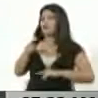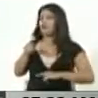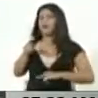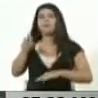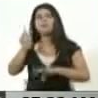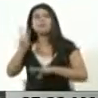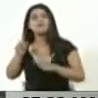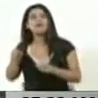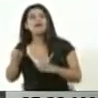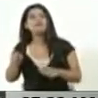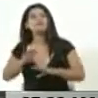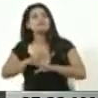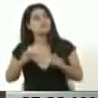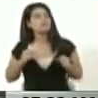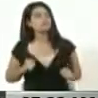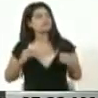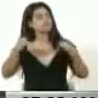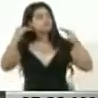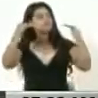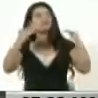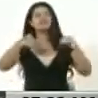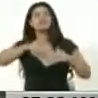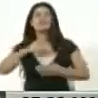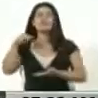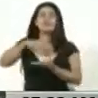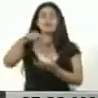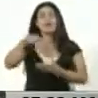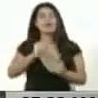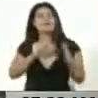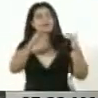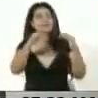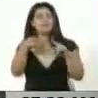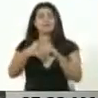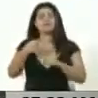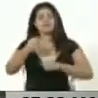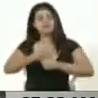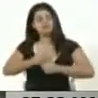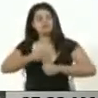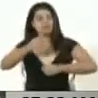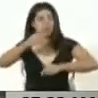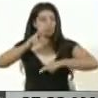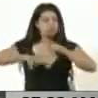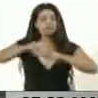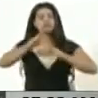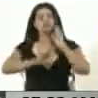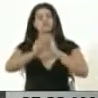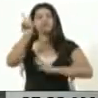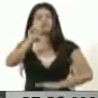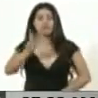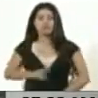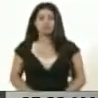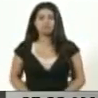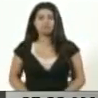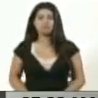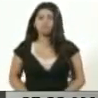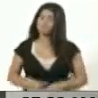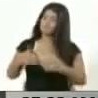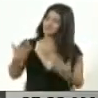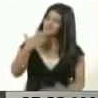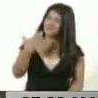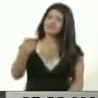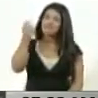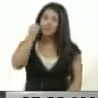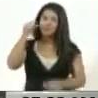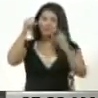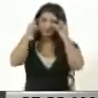hoy lleno de esperanza a construir nuestro país. Agradecemos a Tania Díaz, diputada de la Asamblea